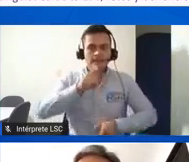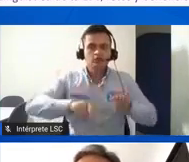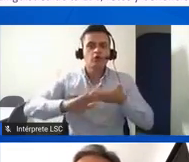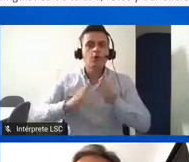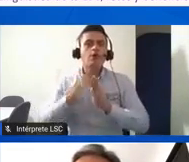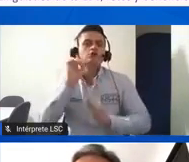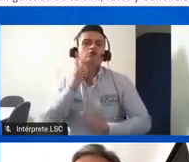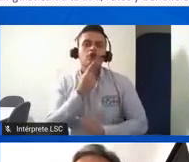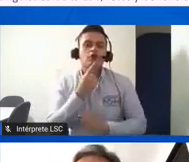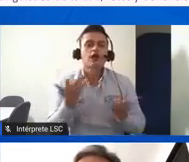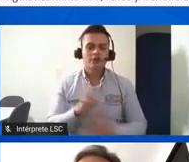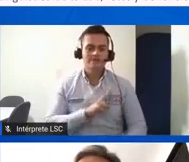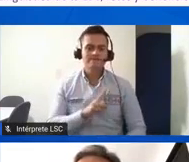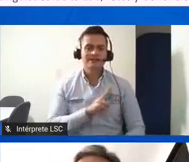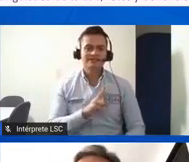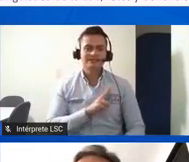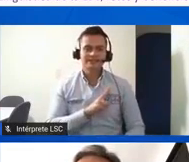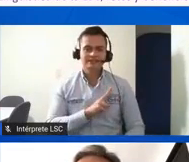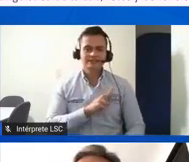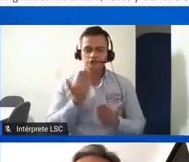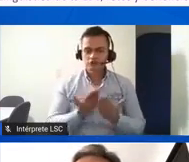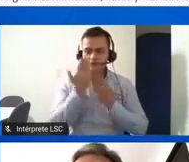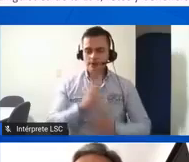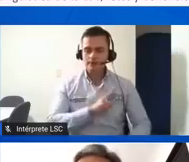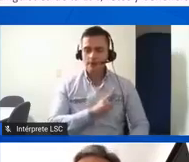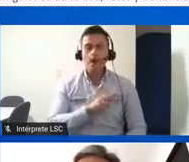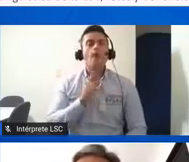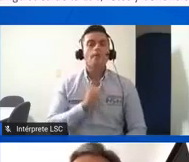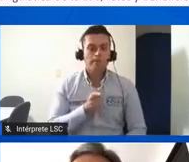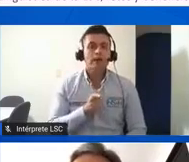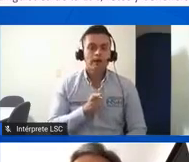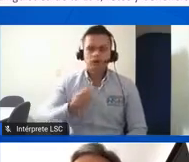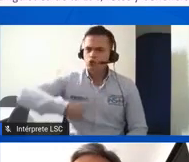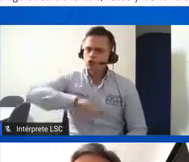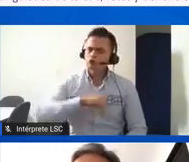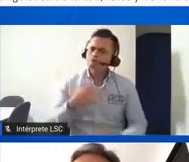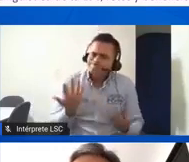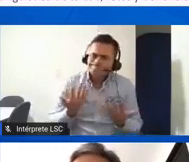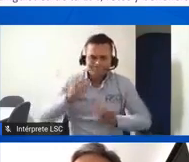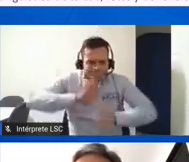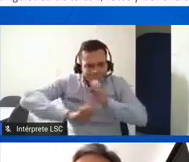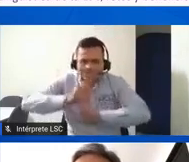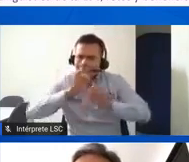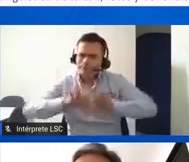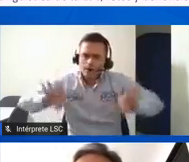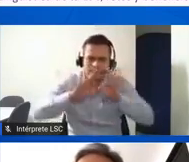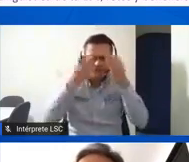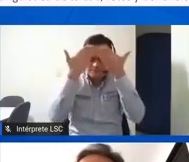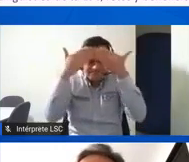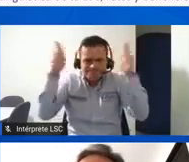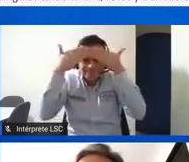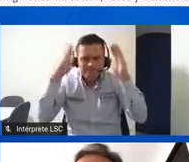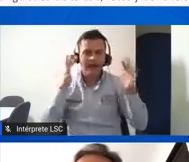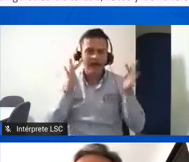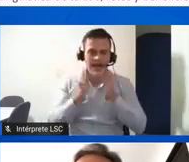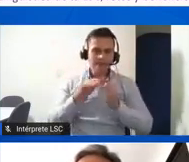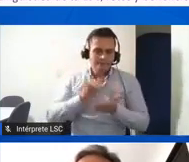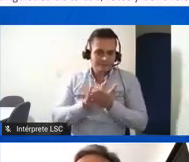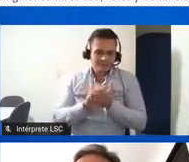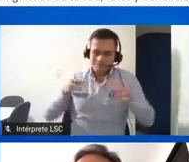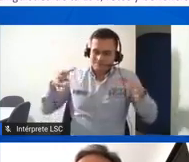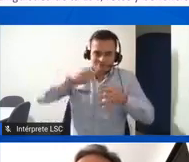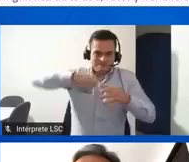Cauca. Básicamente, nosotros somos unos defensores de la democracia, todos los que estamos hoy en esta